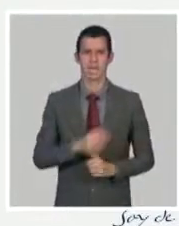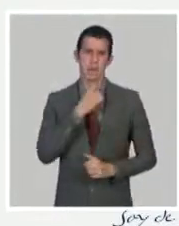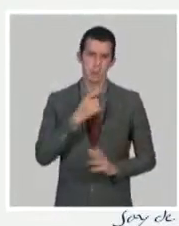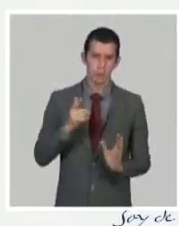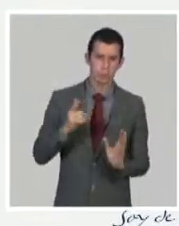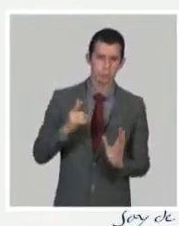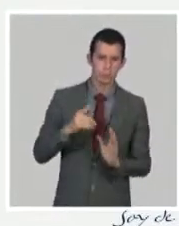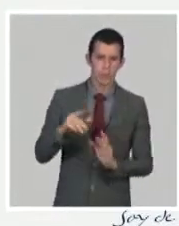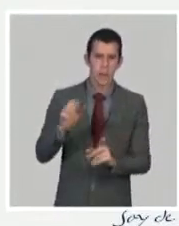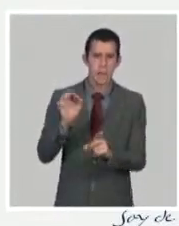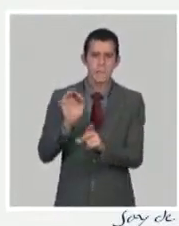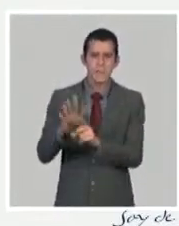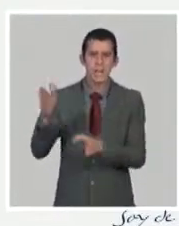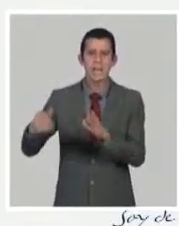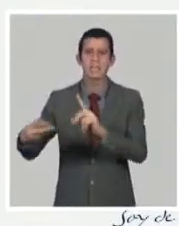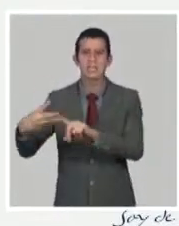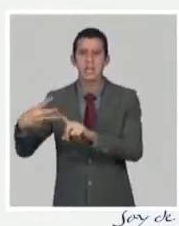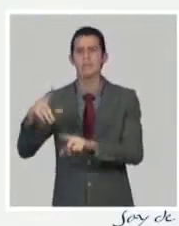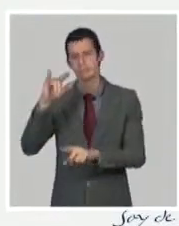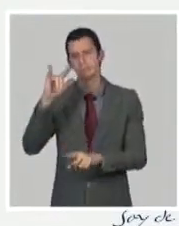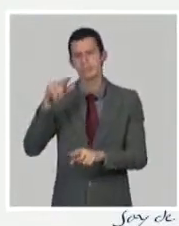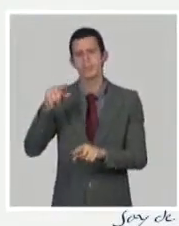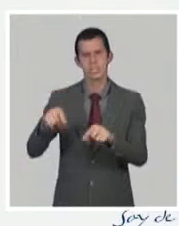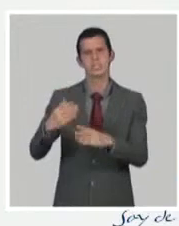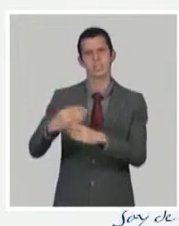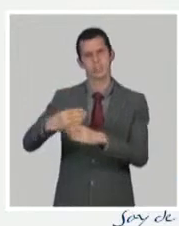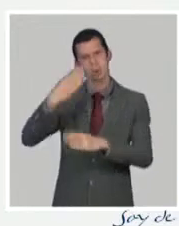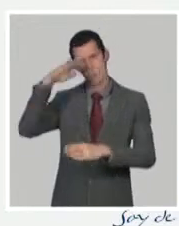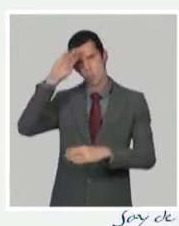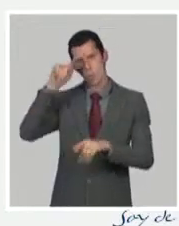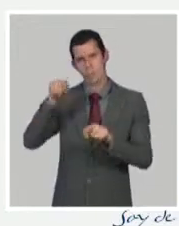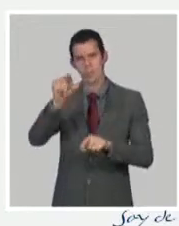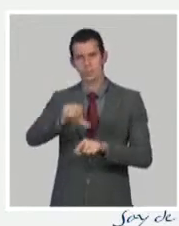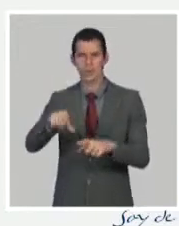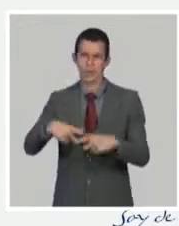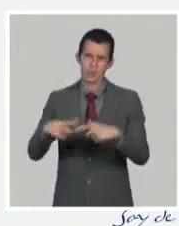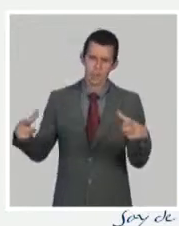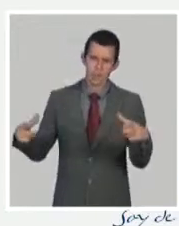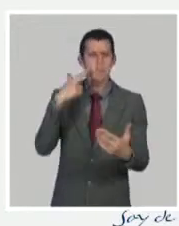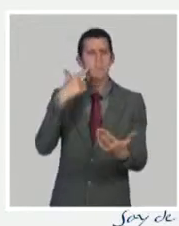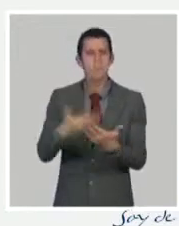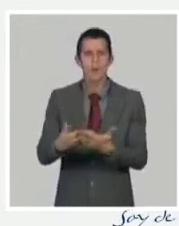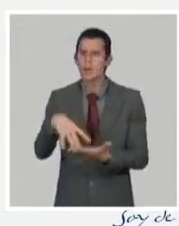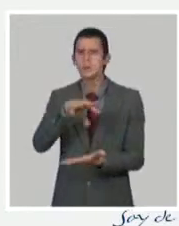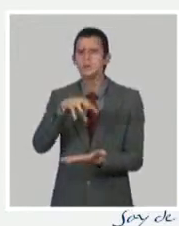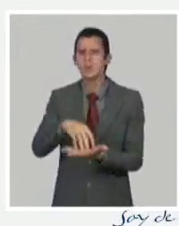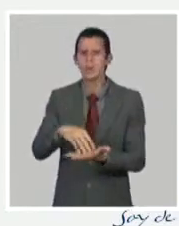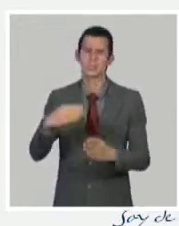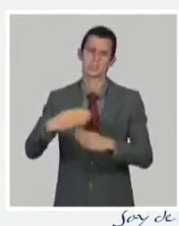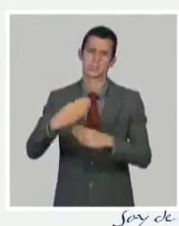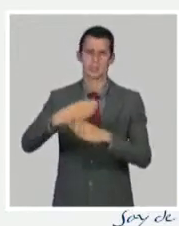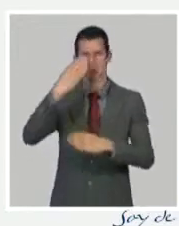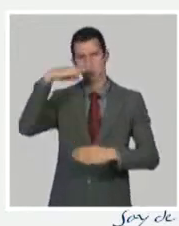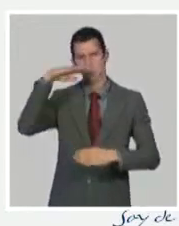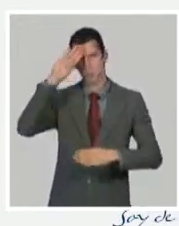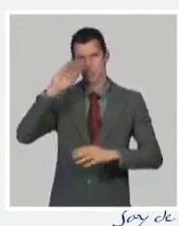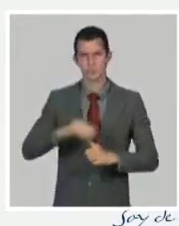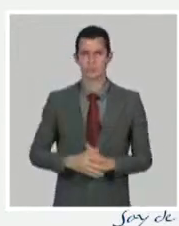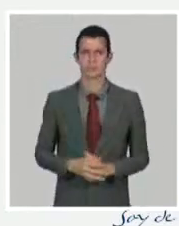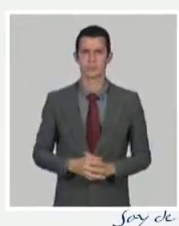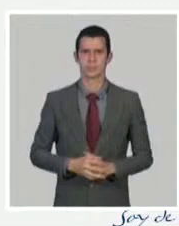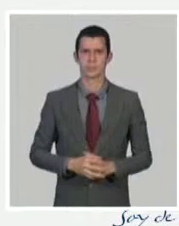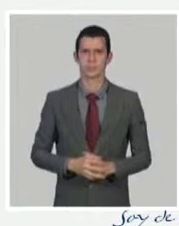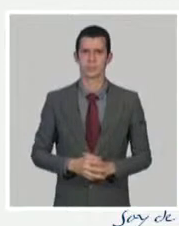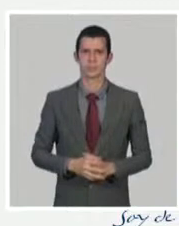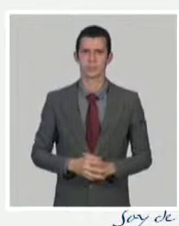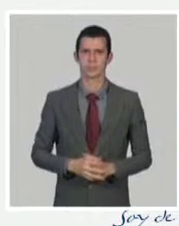clínicas también son una forma de proteger, o sea, de ir incorporando personas a los esquemas de inmunización. Si bien los